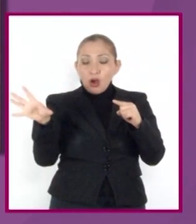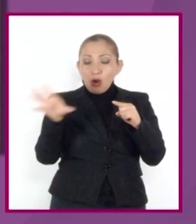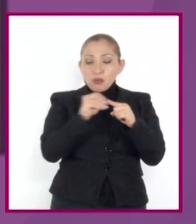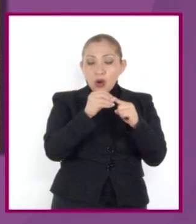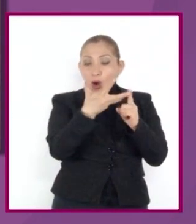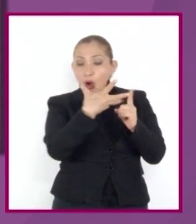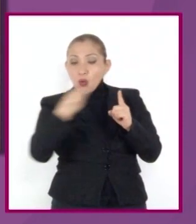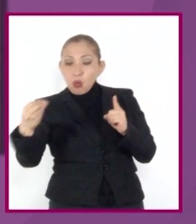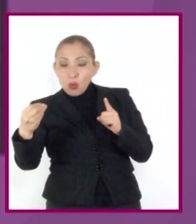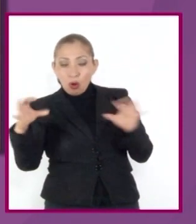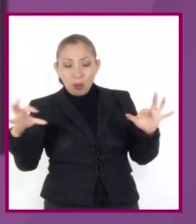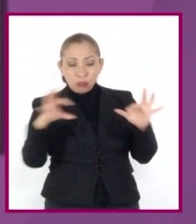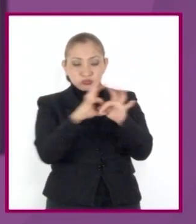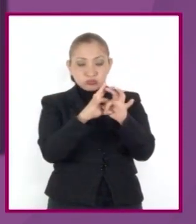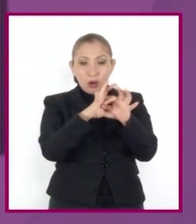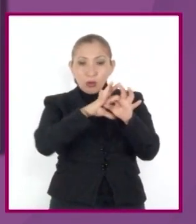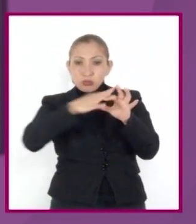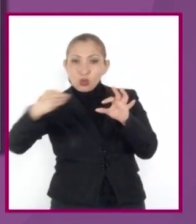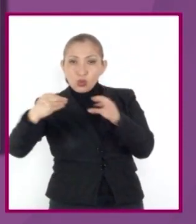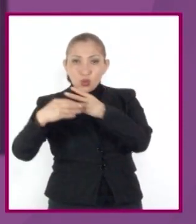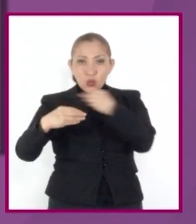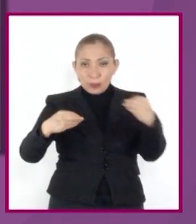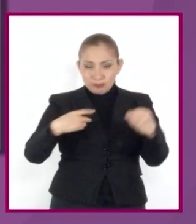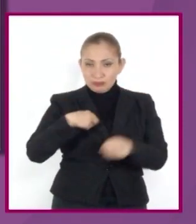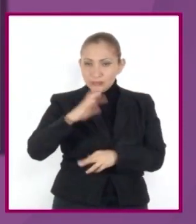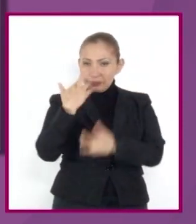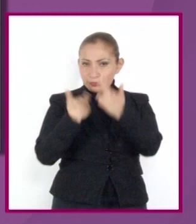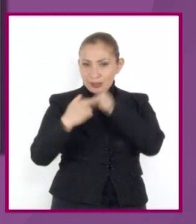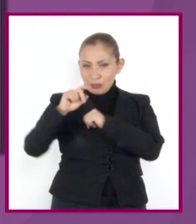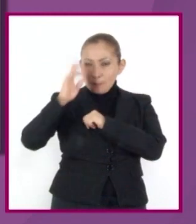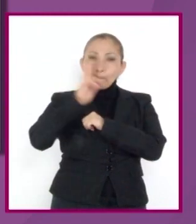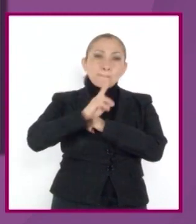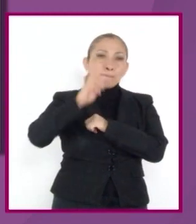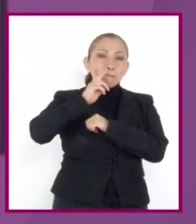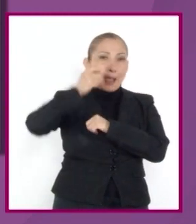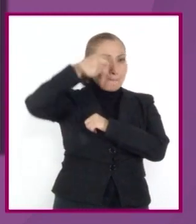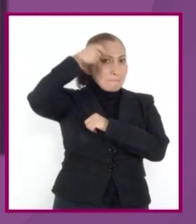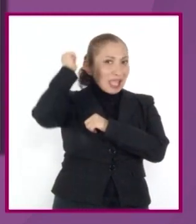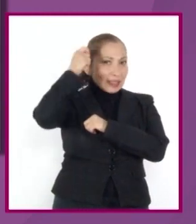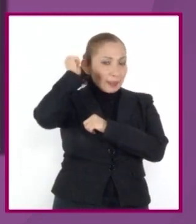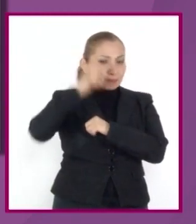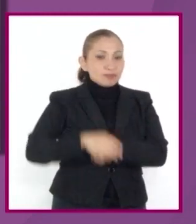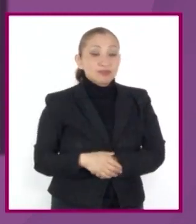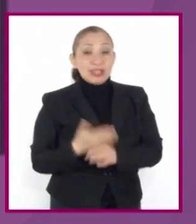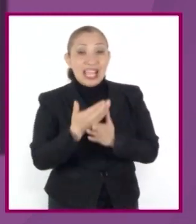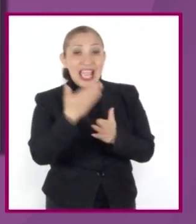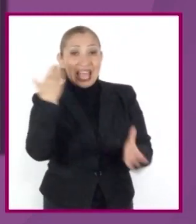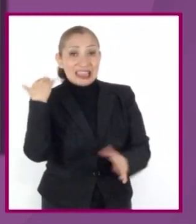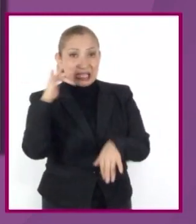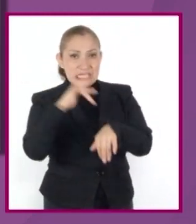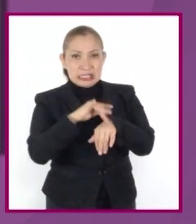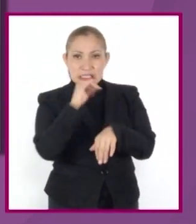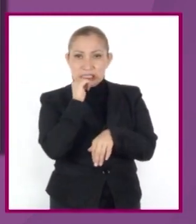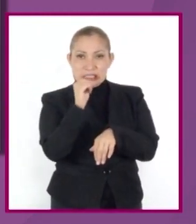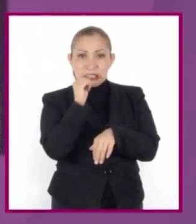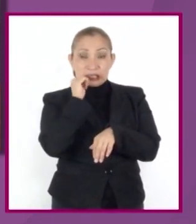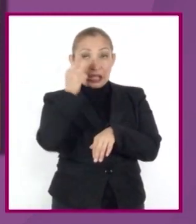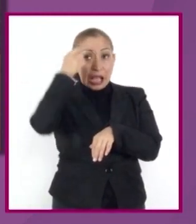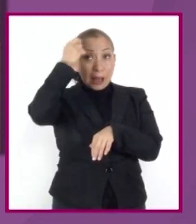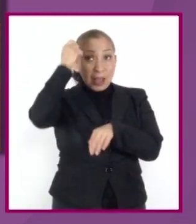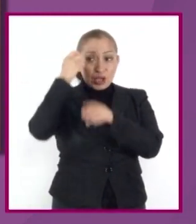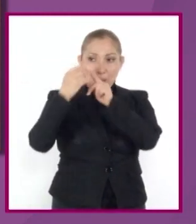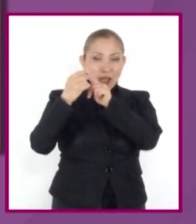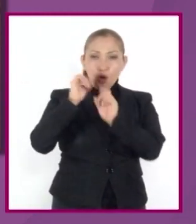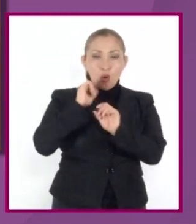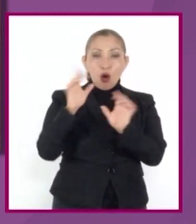perder electrones o protones. Regresemos al experimento con el peine. Antes de tener contacto, el cabello y el